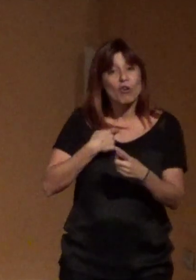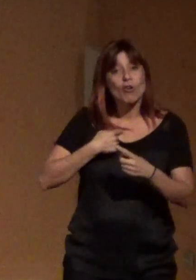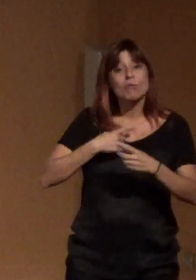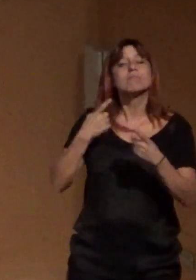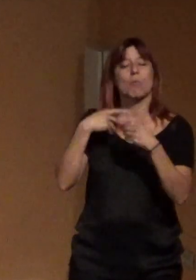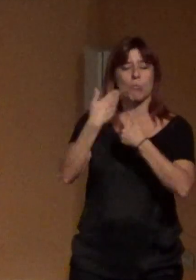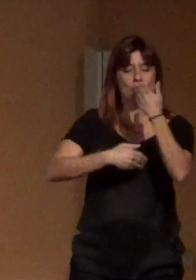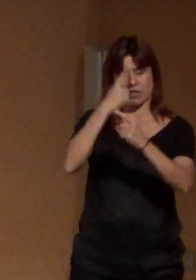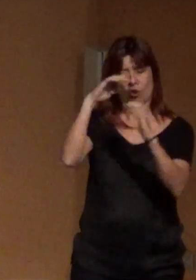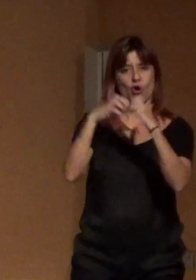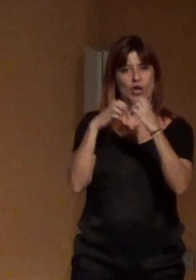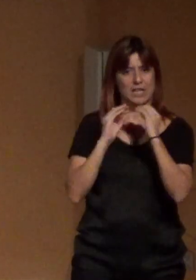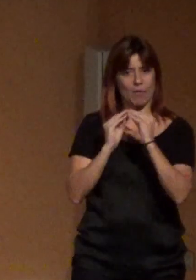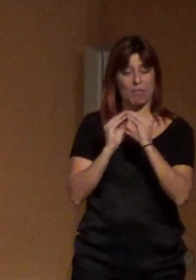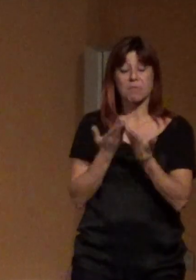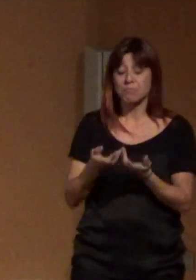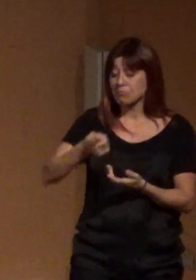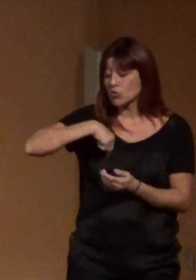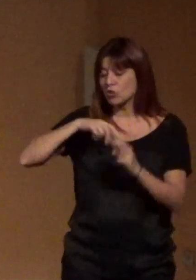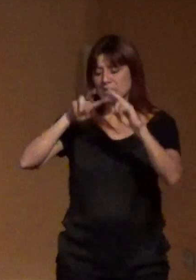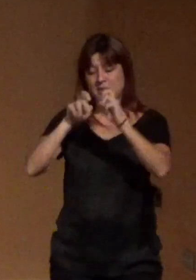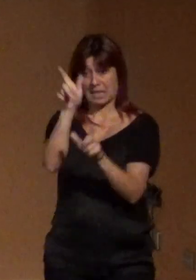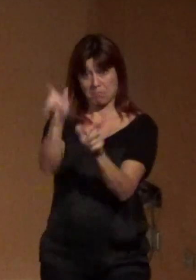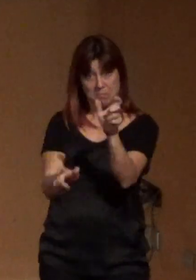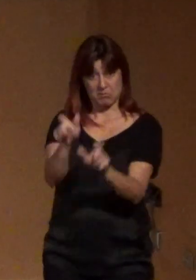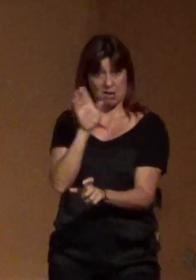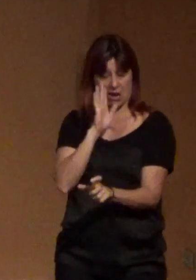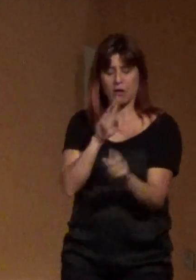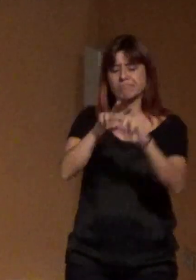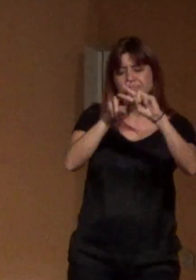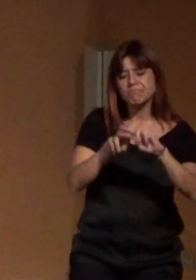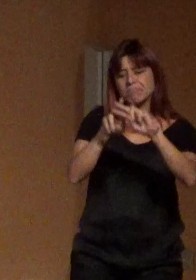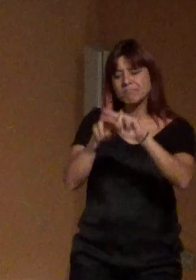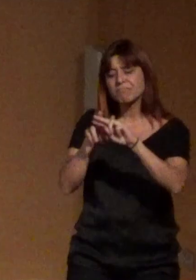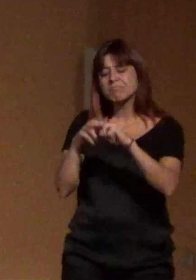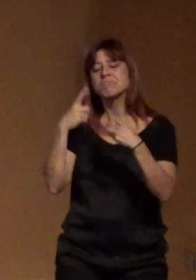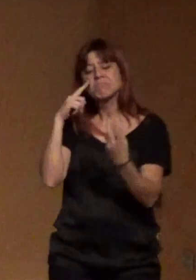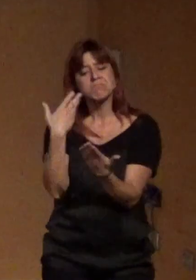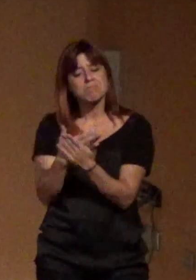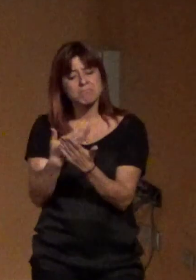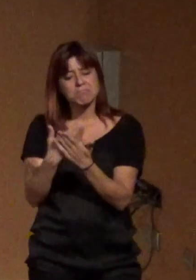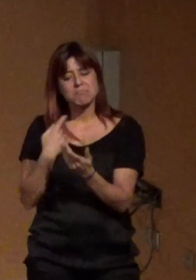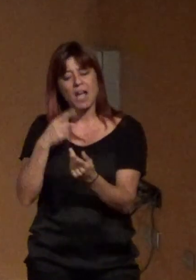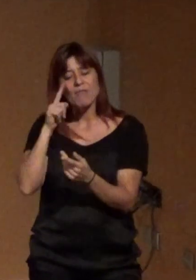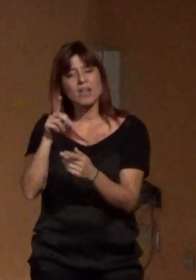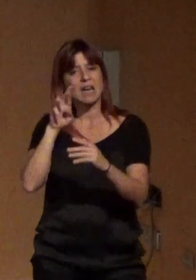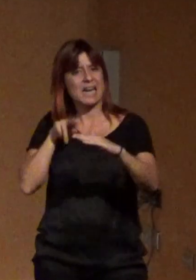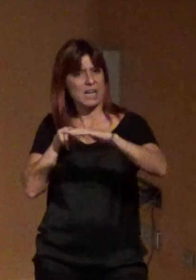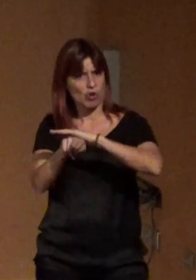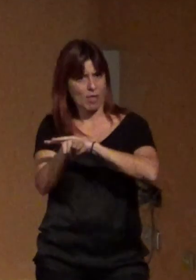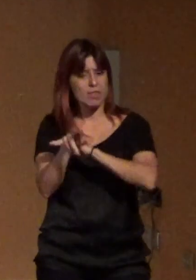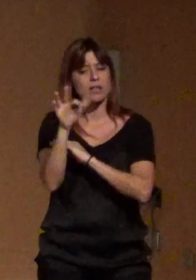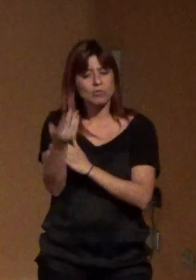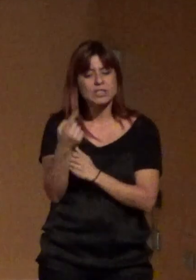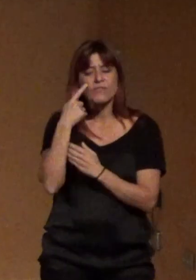tipo cognitivo, ¿no? Nosotros investigamos a estos sujetos y con una muestra que fueron a Madrid, hicieron resonancias funcionales y aplicamos